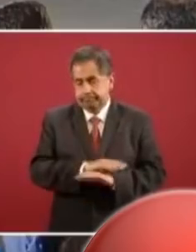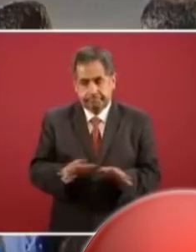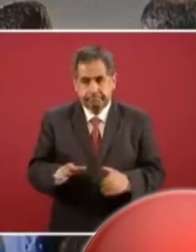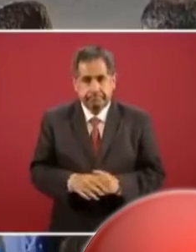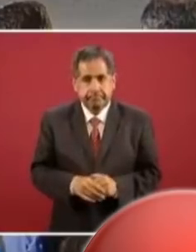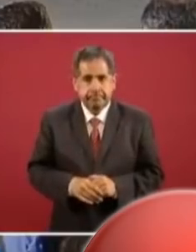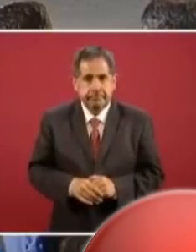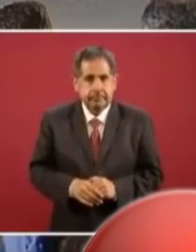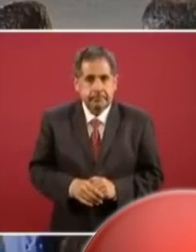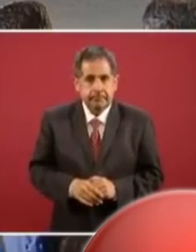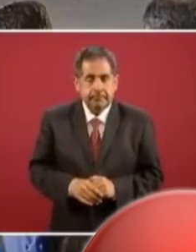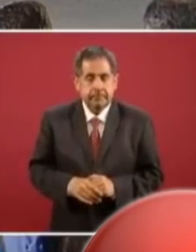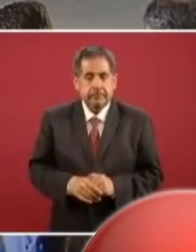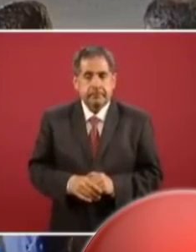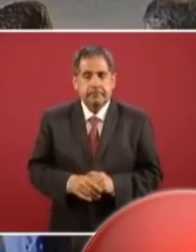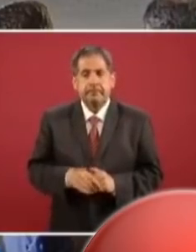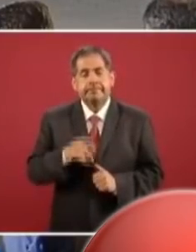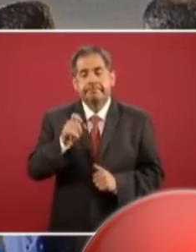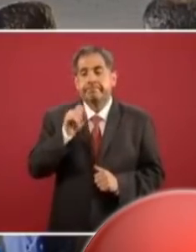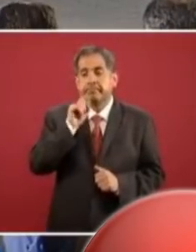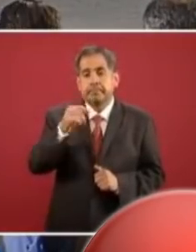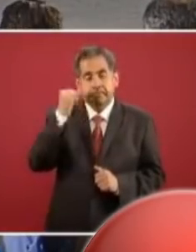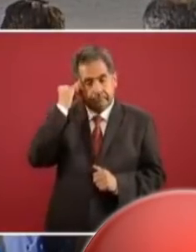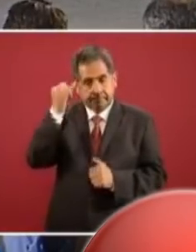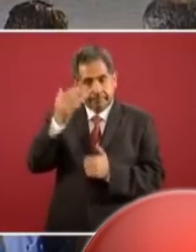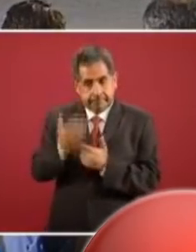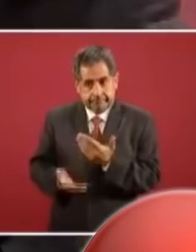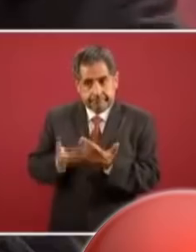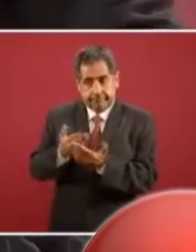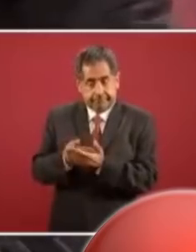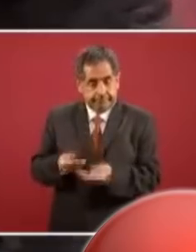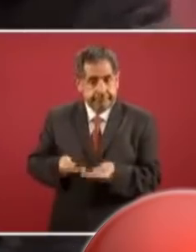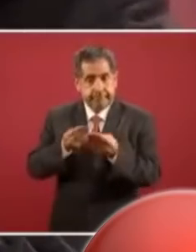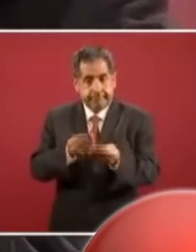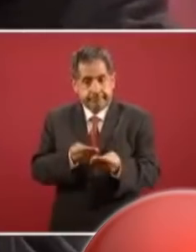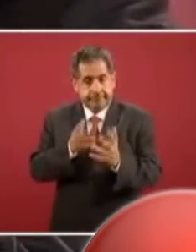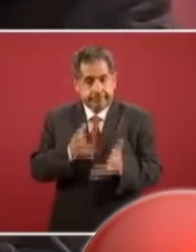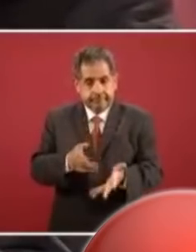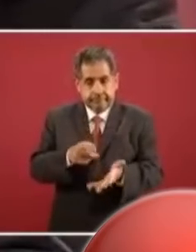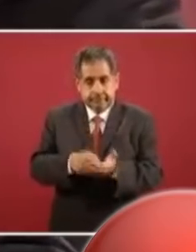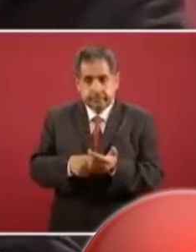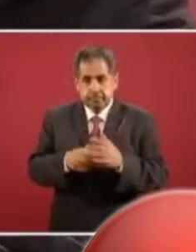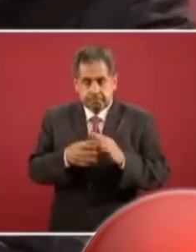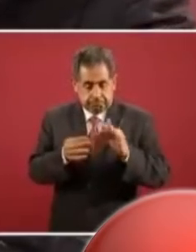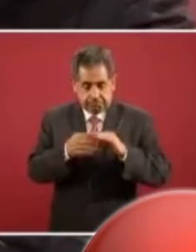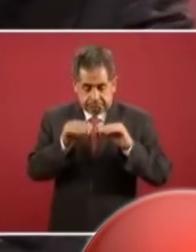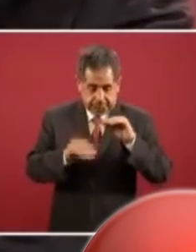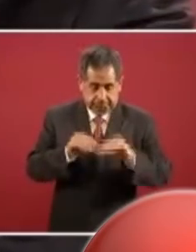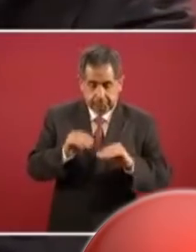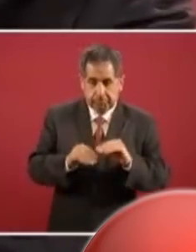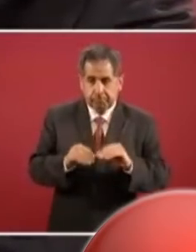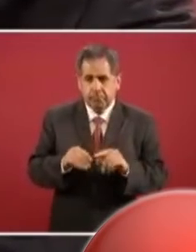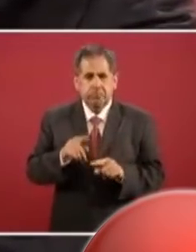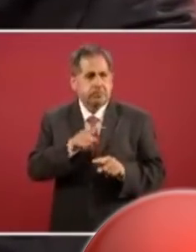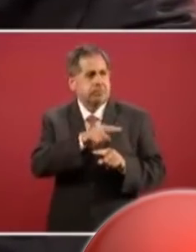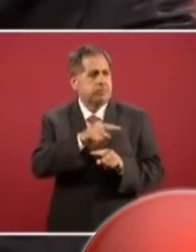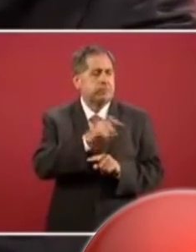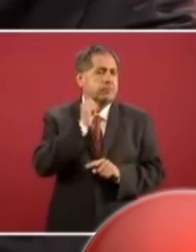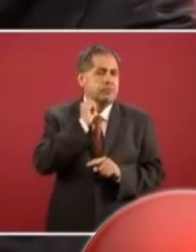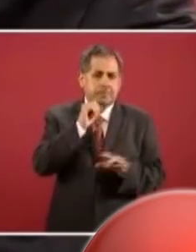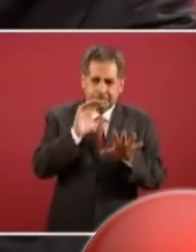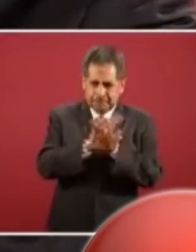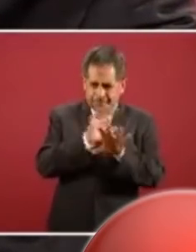incluso enviamos nosotros la iniciativa así, de esa forma, y hubo un cambio en el